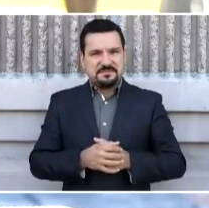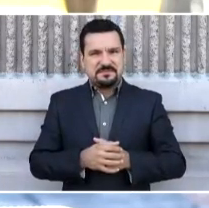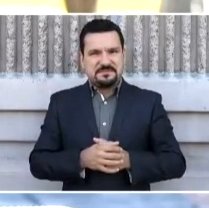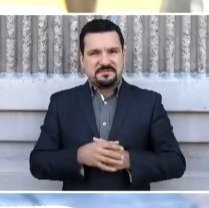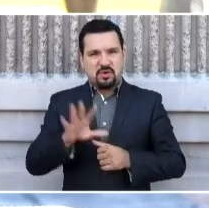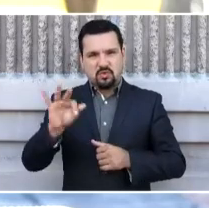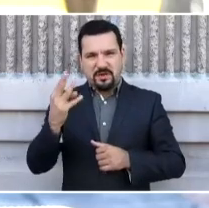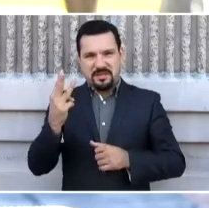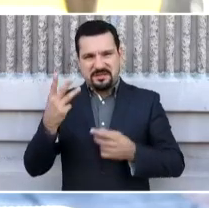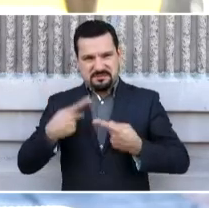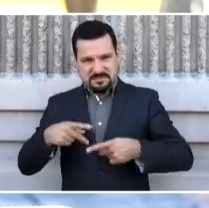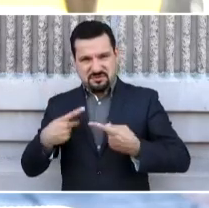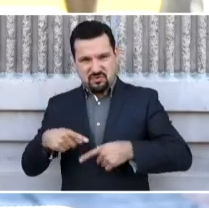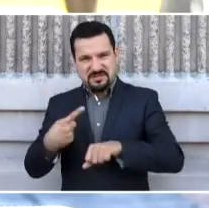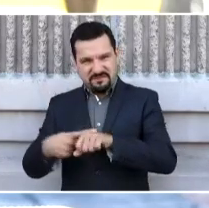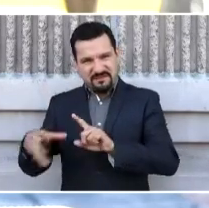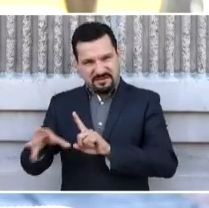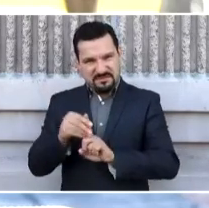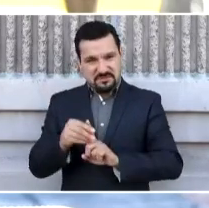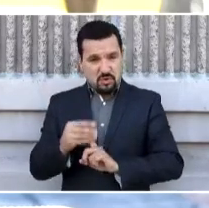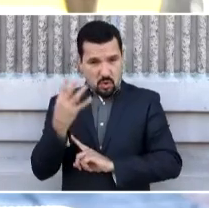fueron hospitalizados y